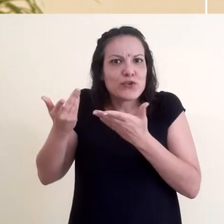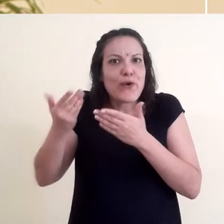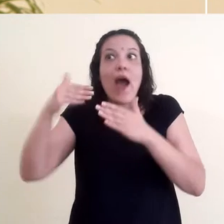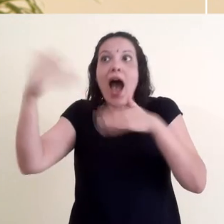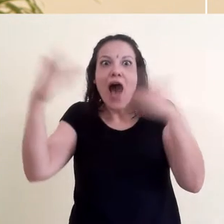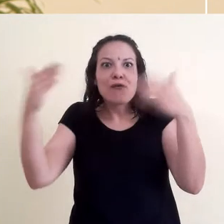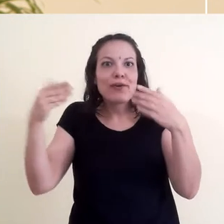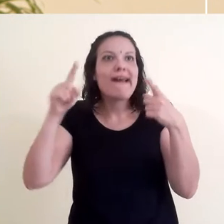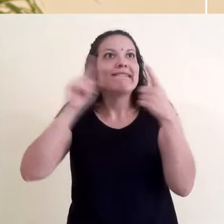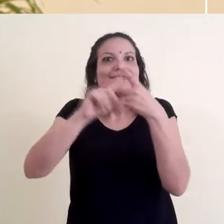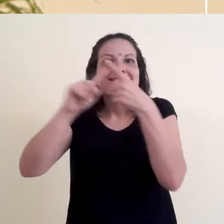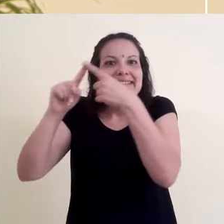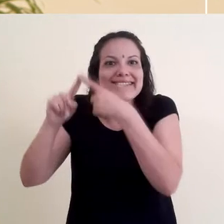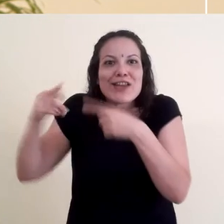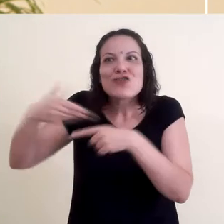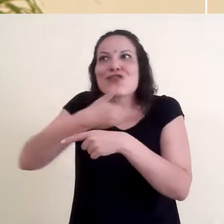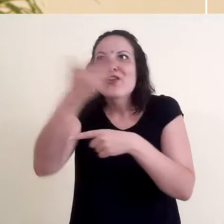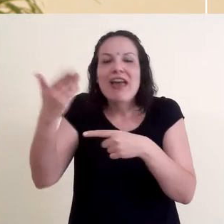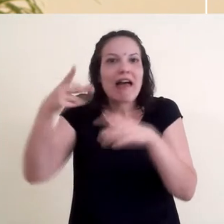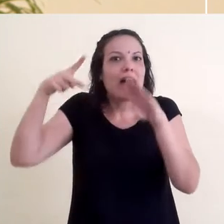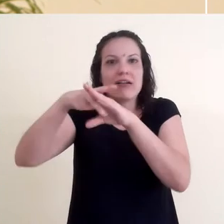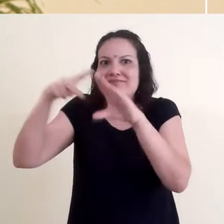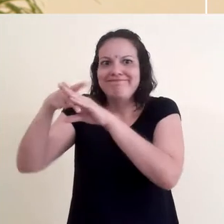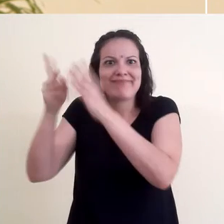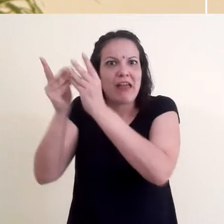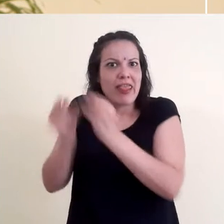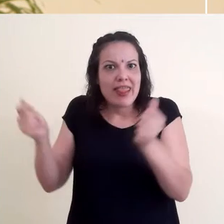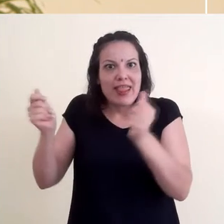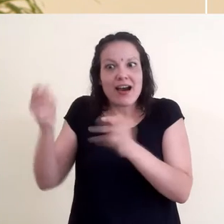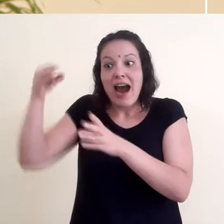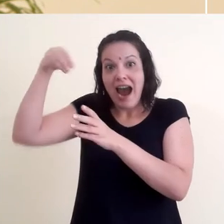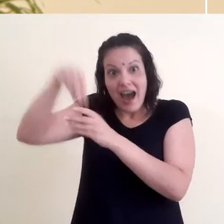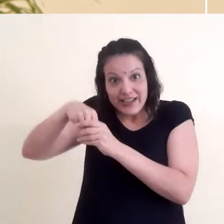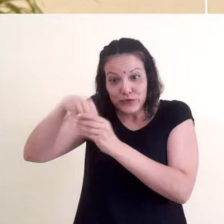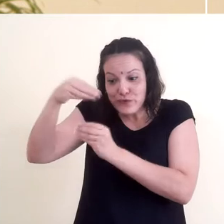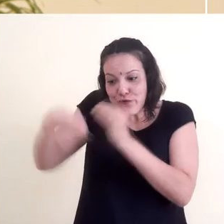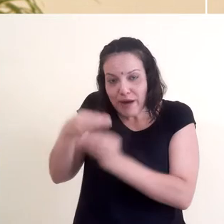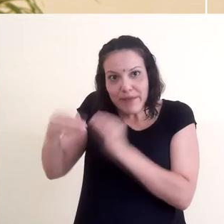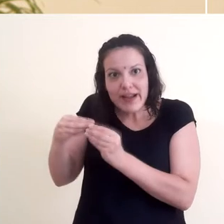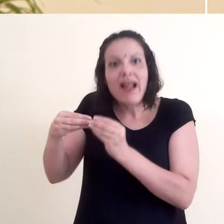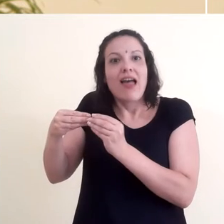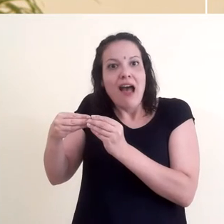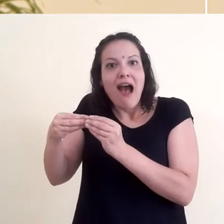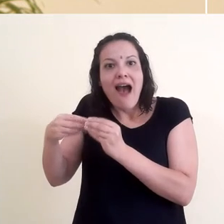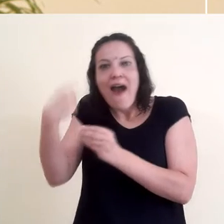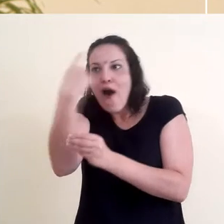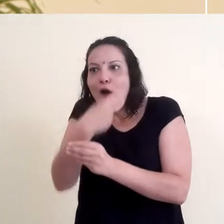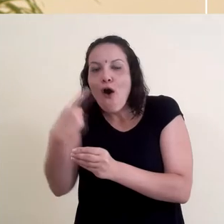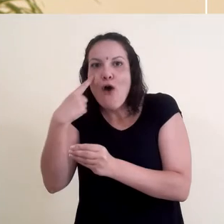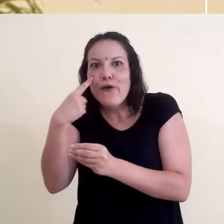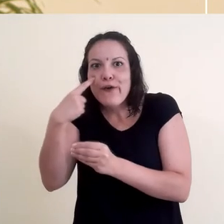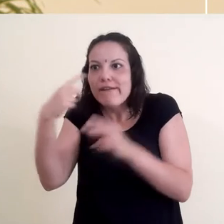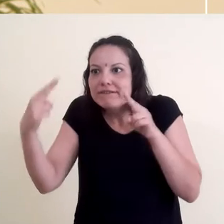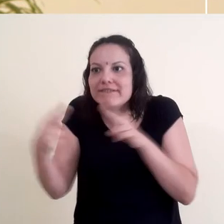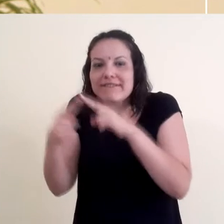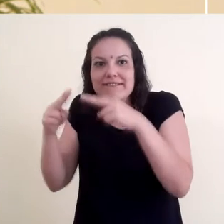exterior se vieron interrumpidos, recuperaron la posibilidad de encontrarse y de reconocerse. Y